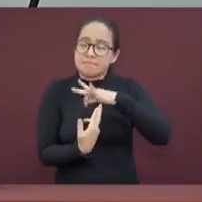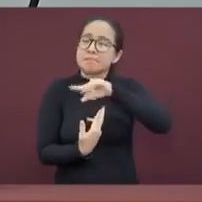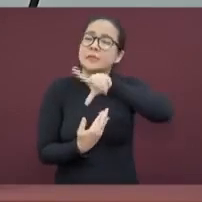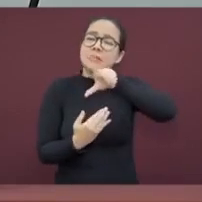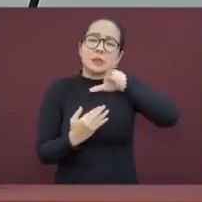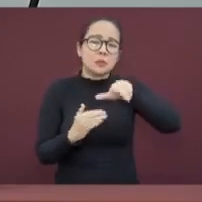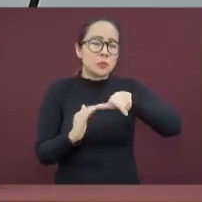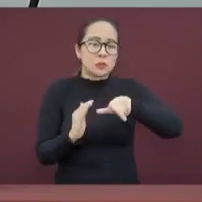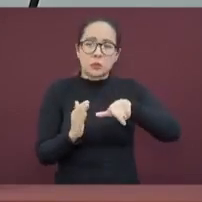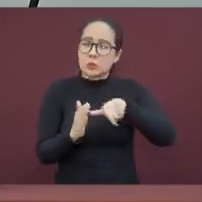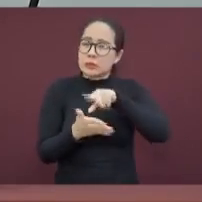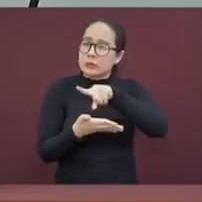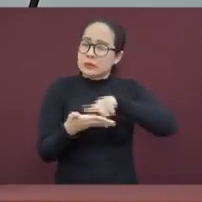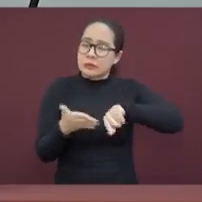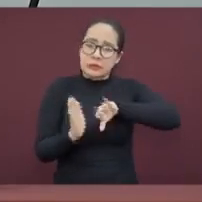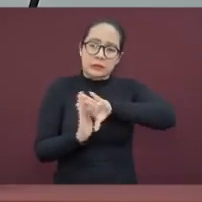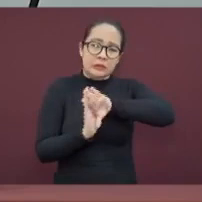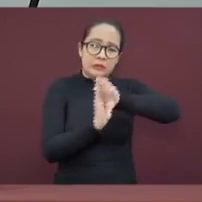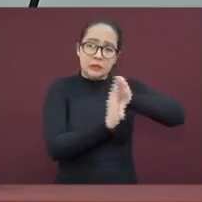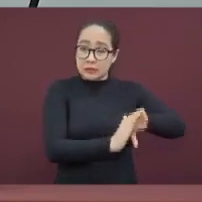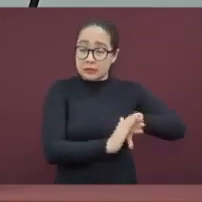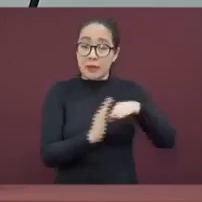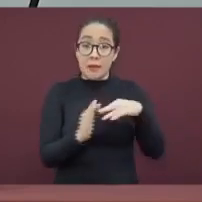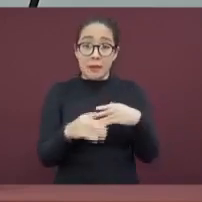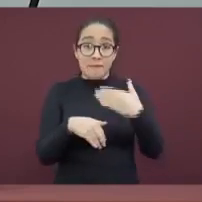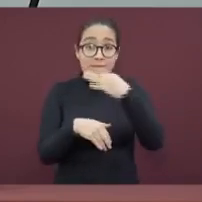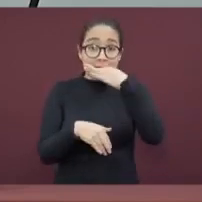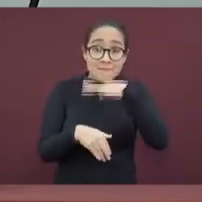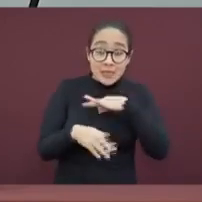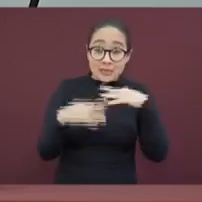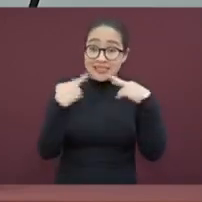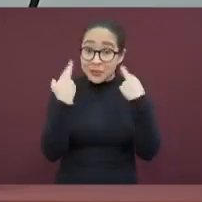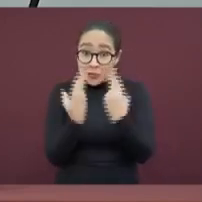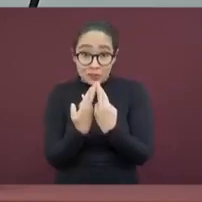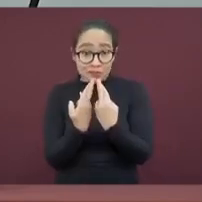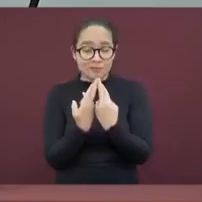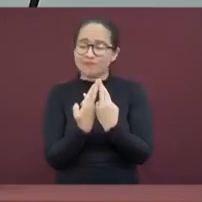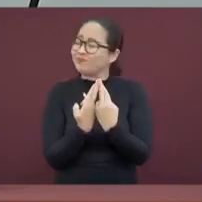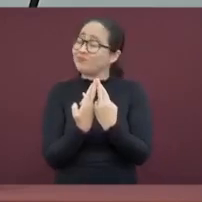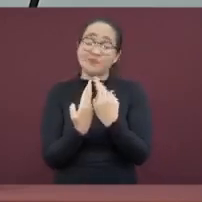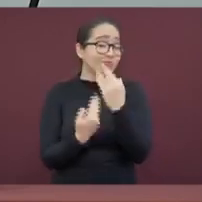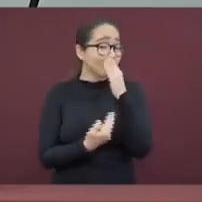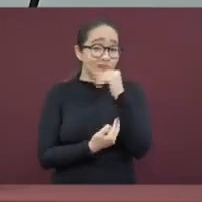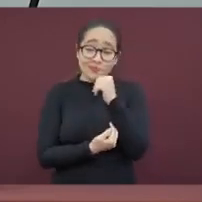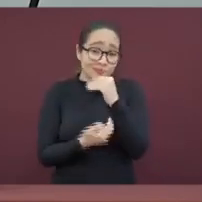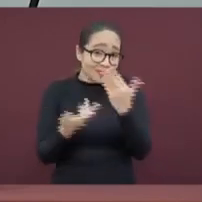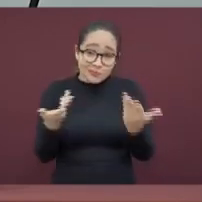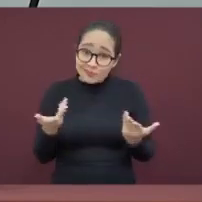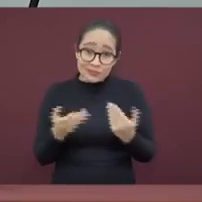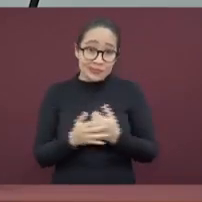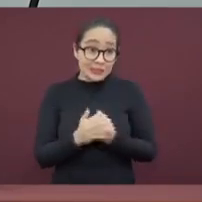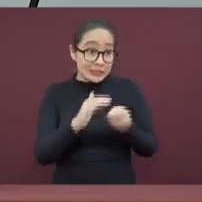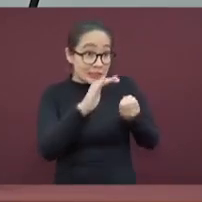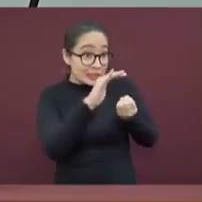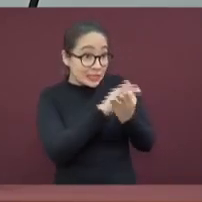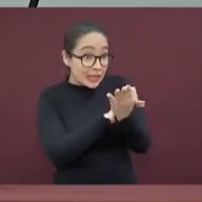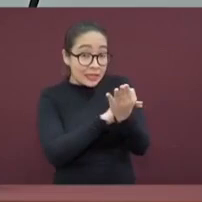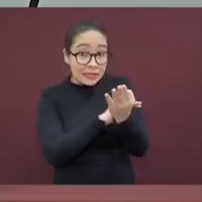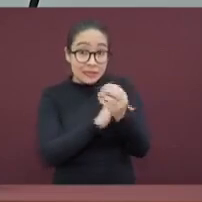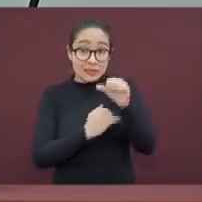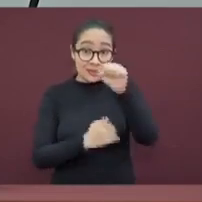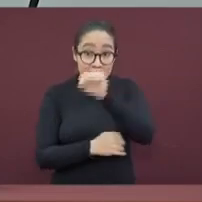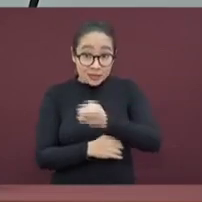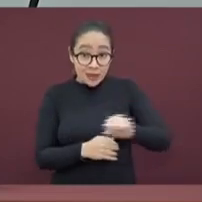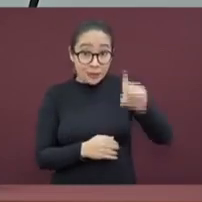fiestas ni reuniones no se puede salir sobre todo este fin de